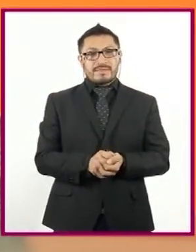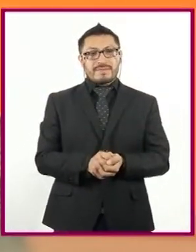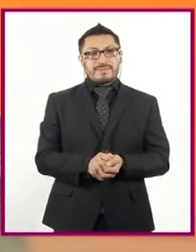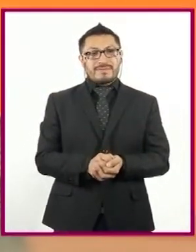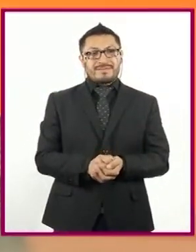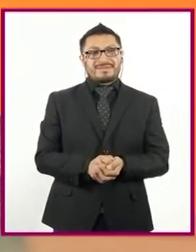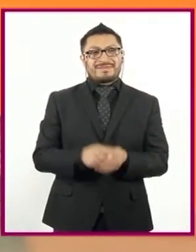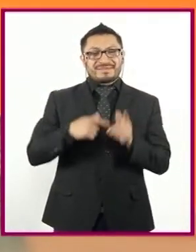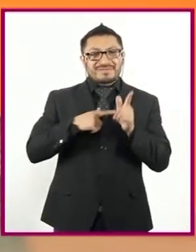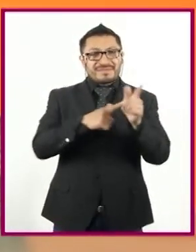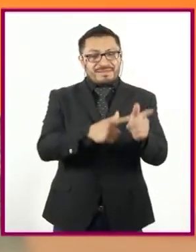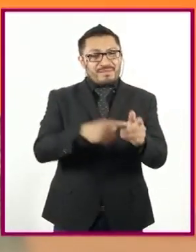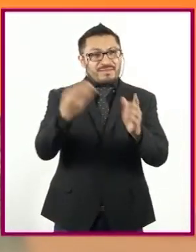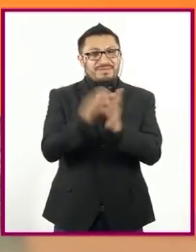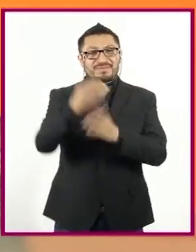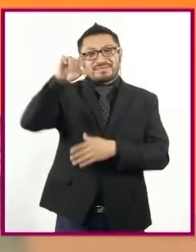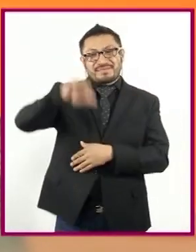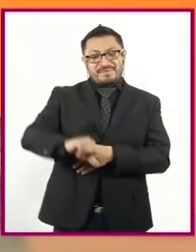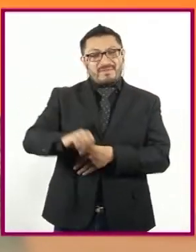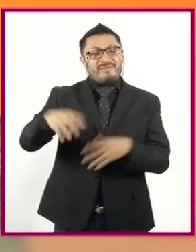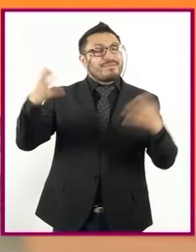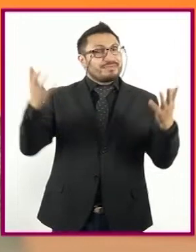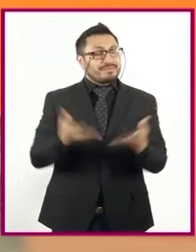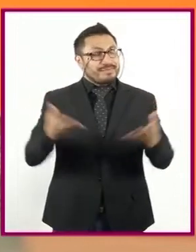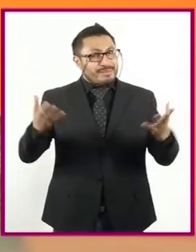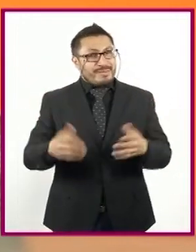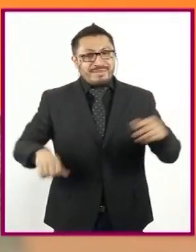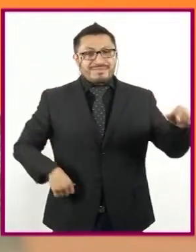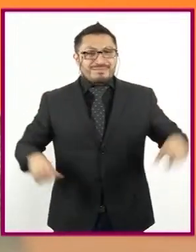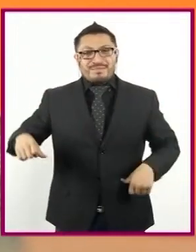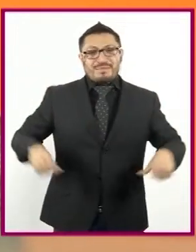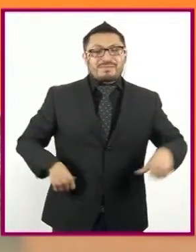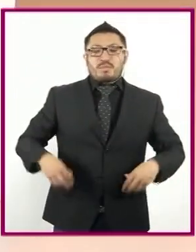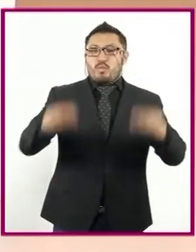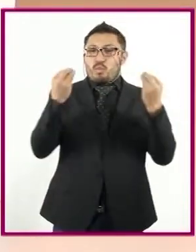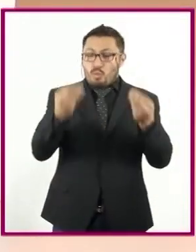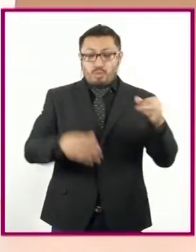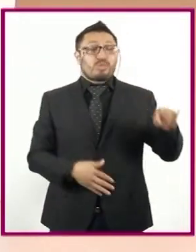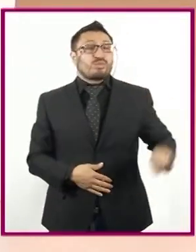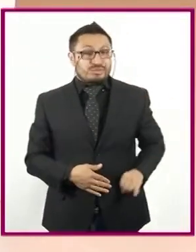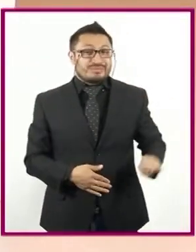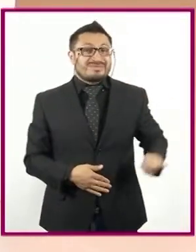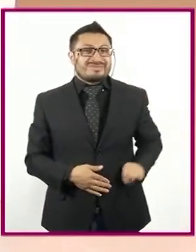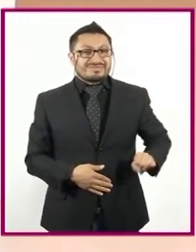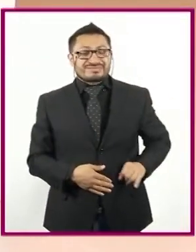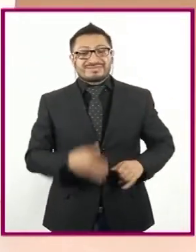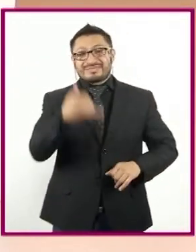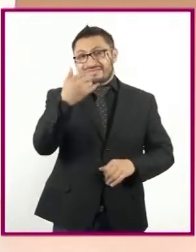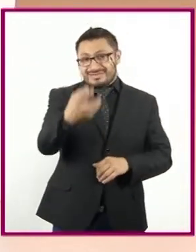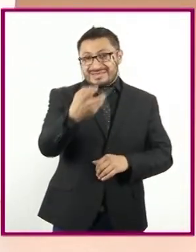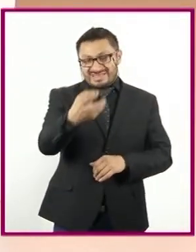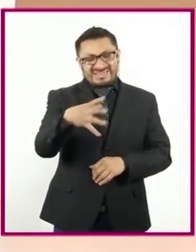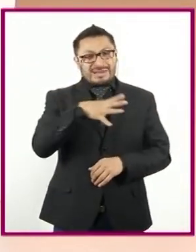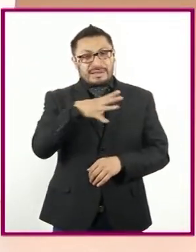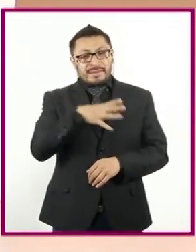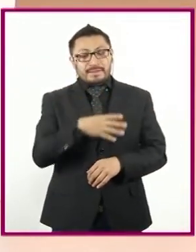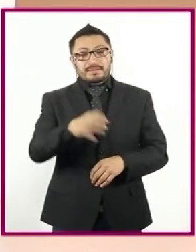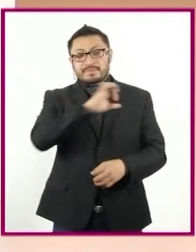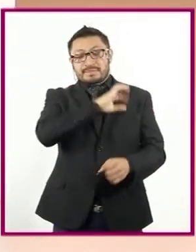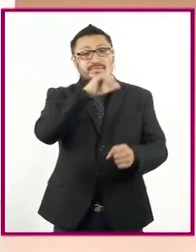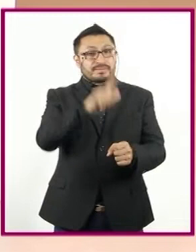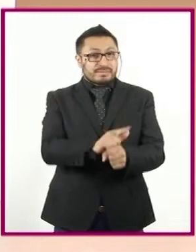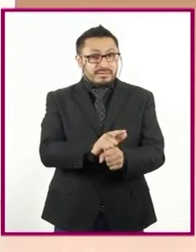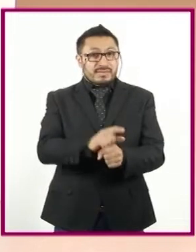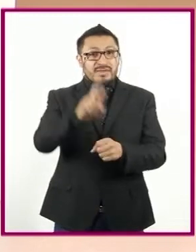Para continuar con nuestra sesión, vamos a realizar una actividad muy interesante. Para esto está con nosotros la